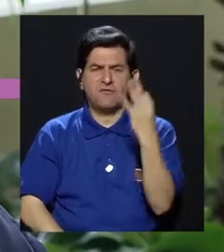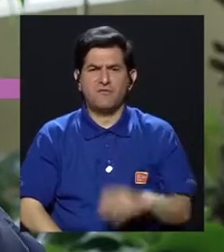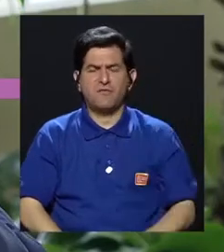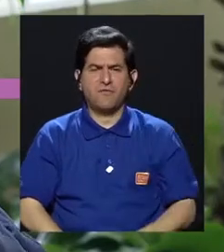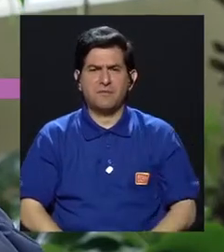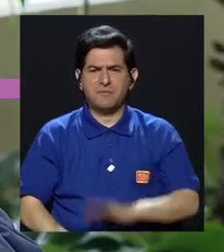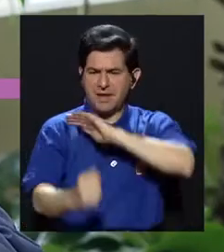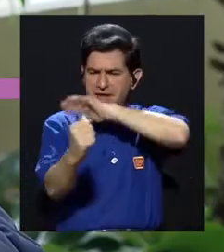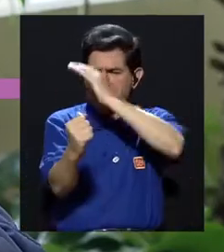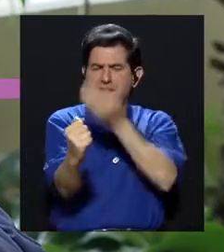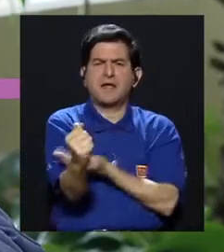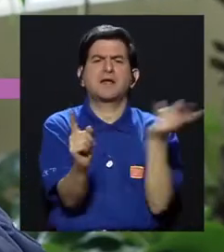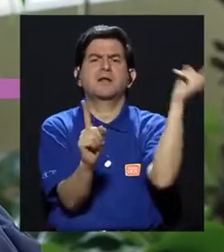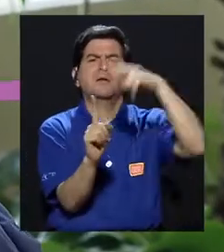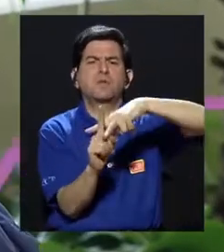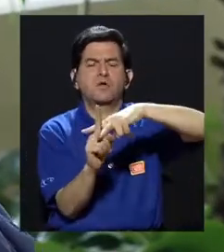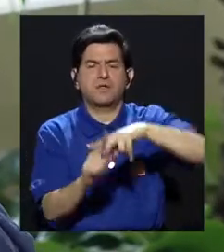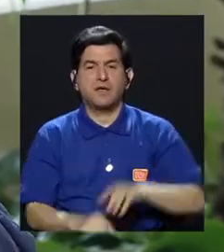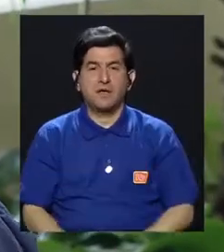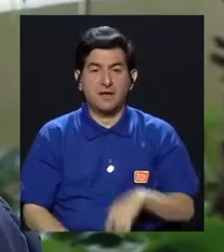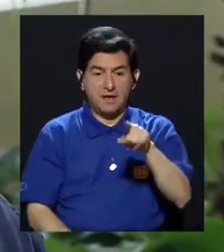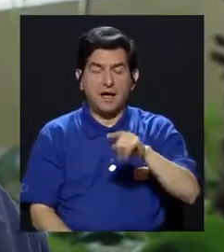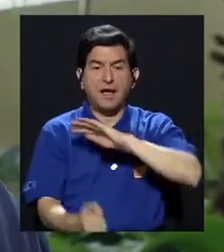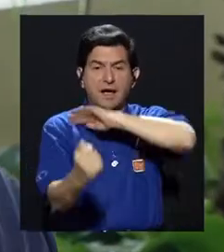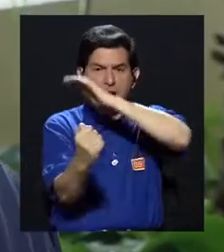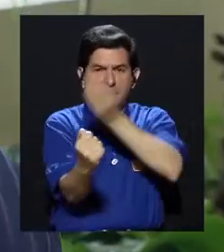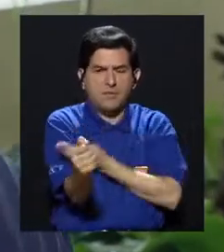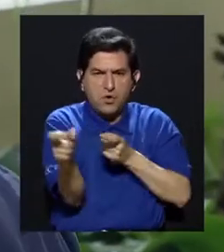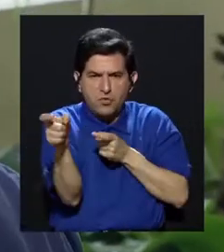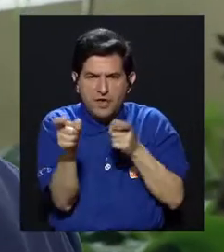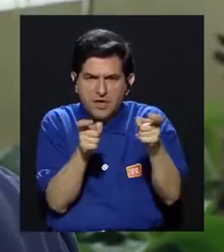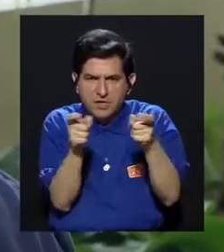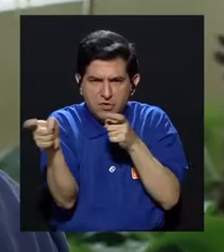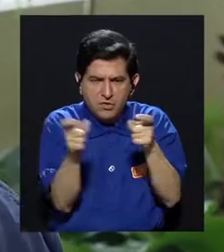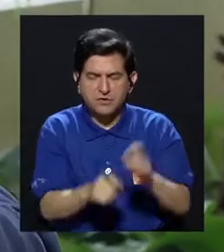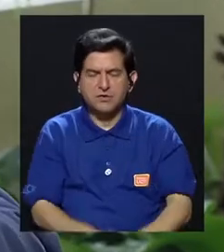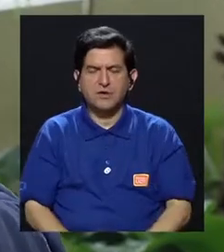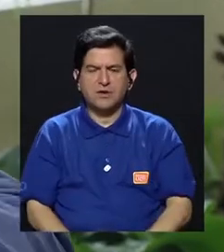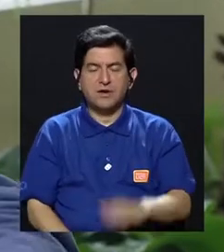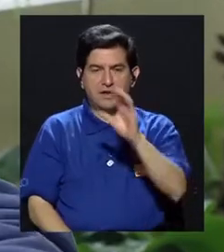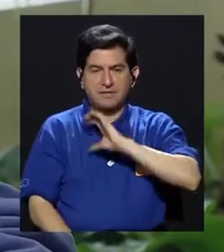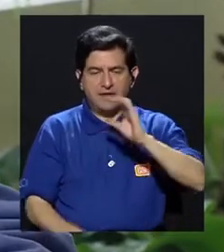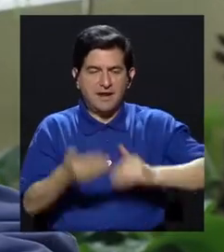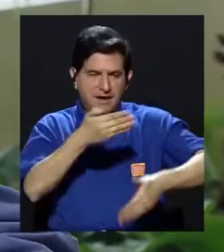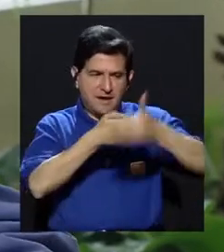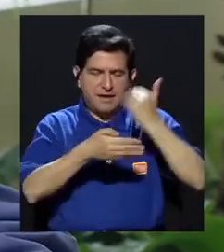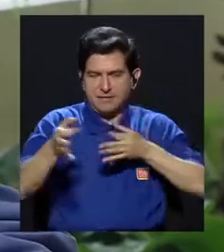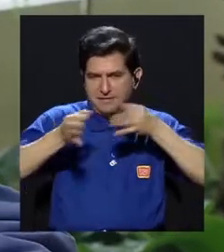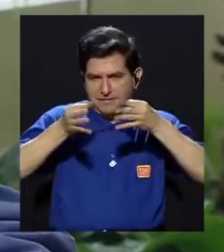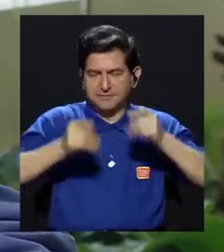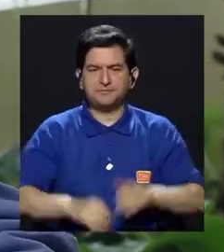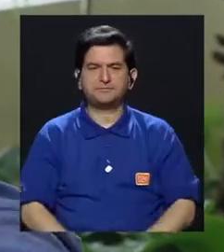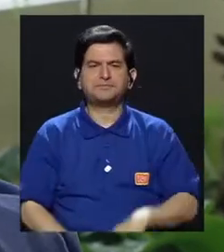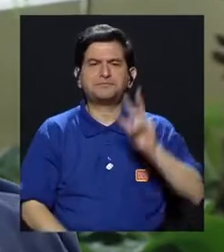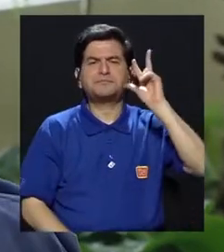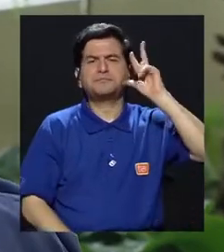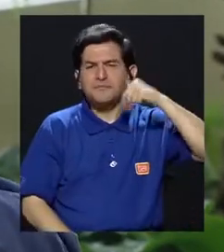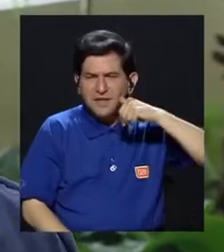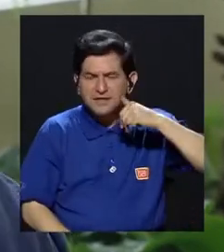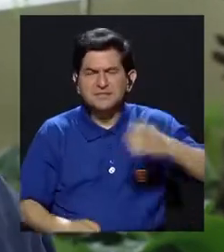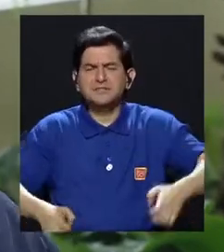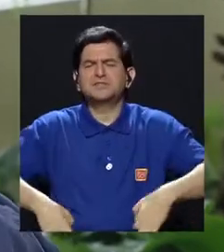de ejercer el poder, en este caso un poder para dominar, que se desprende de la característica anterior. Este